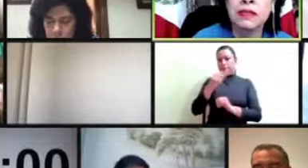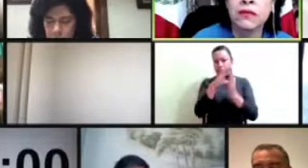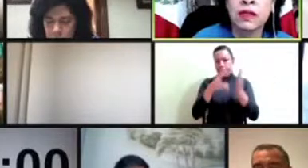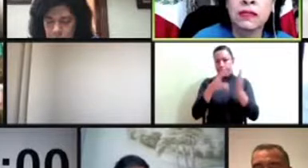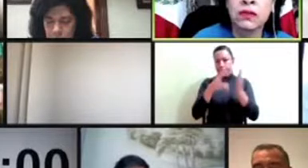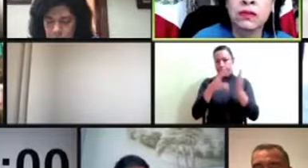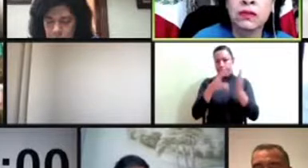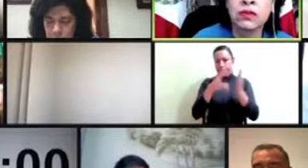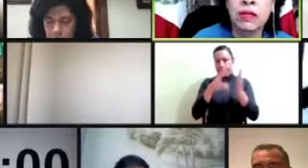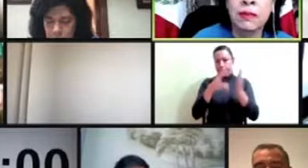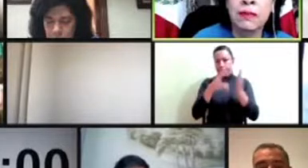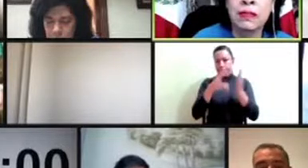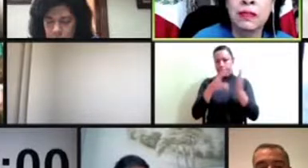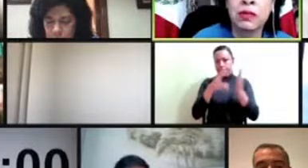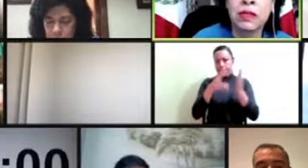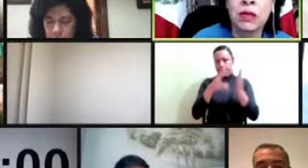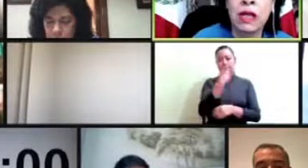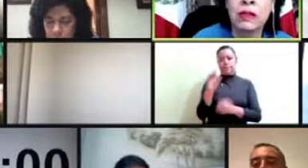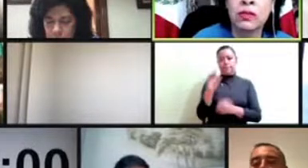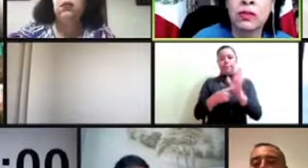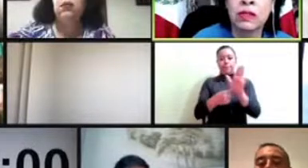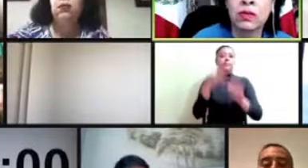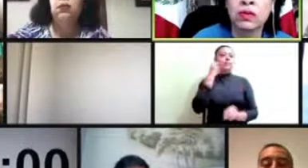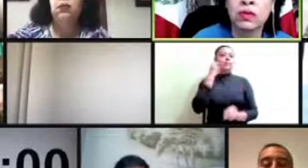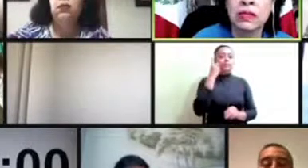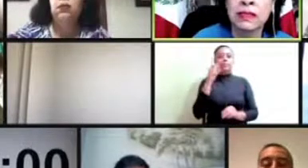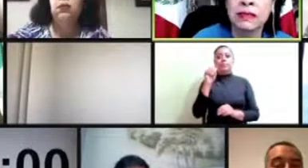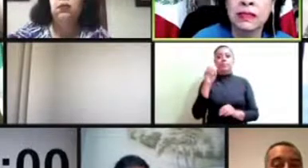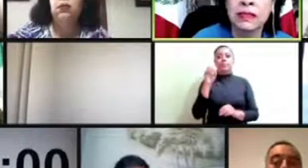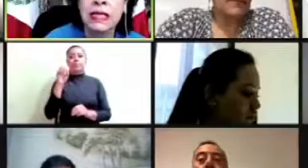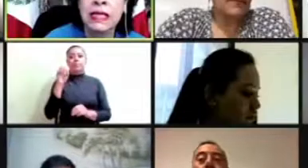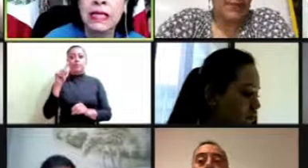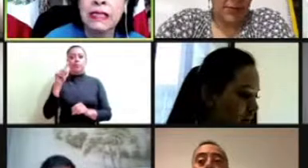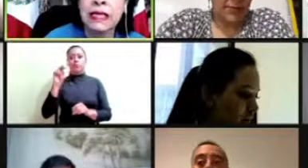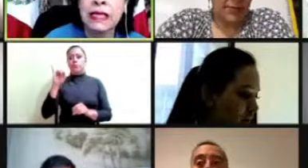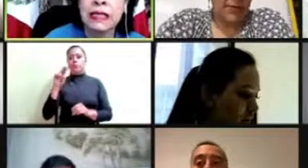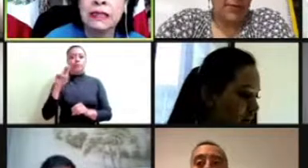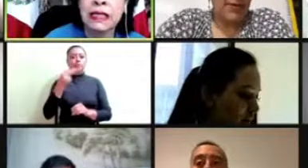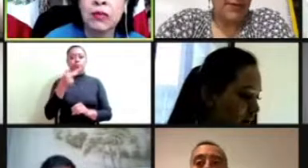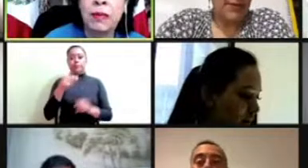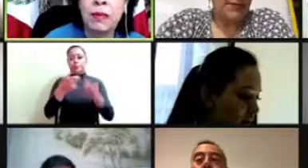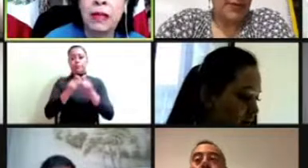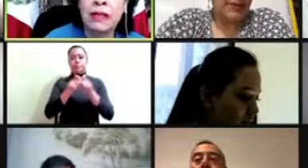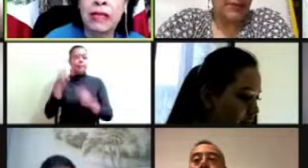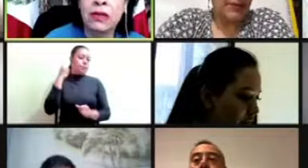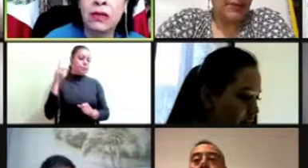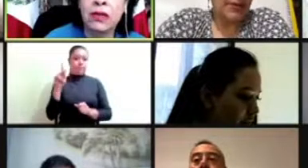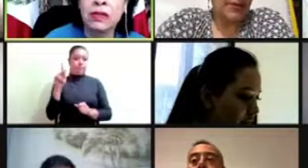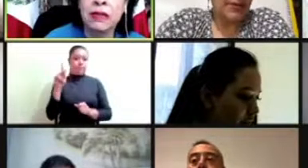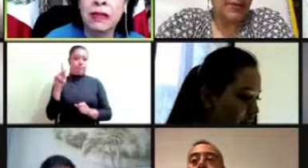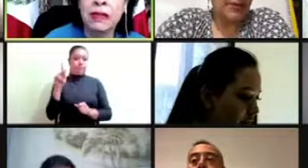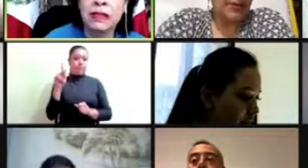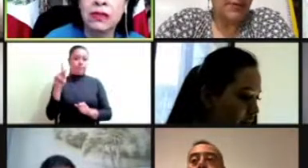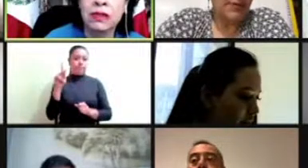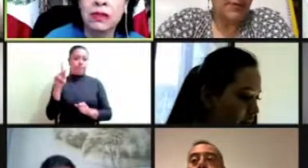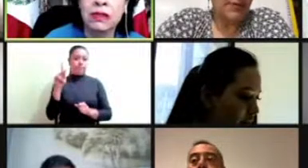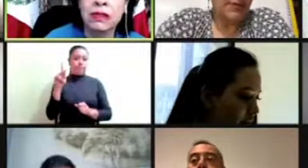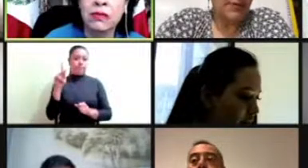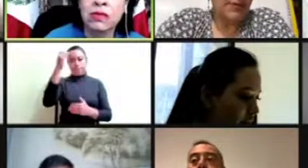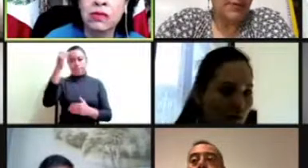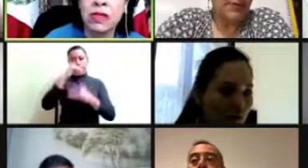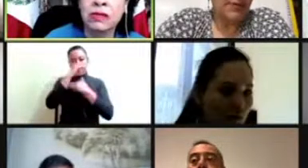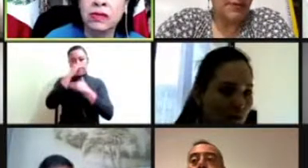se concede uso de la palabra al diputado Armando Tonatiuh González Case, integrante del grupo parlamentario del Partido